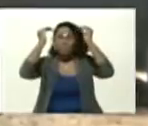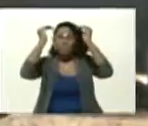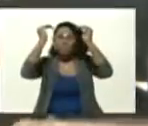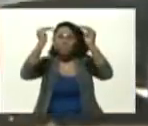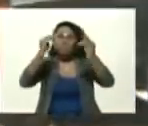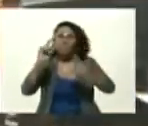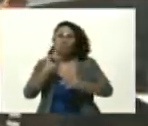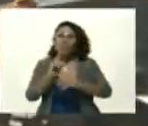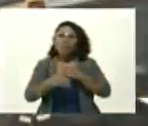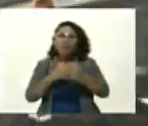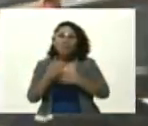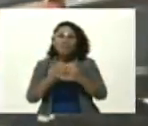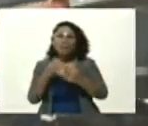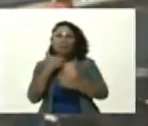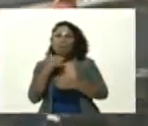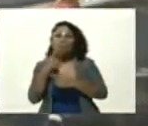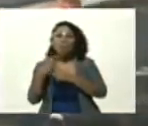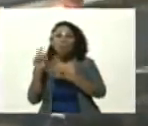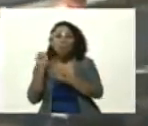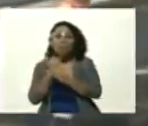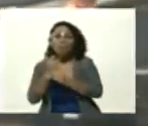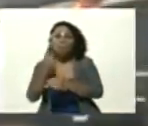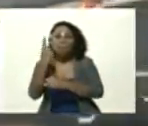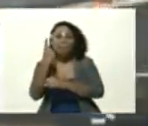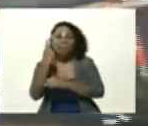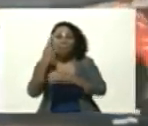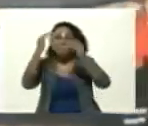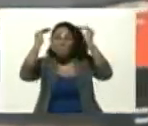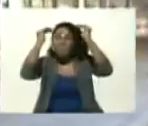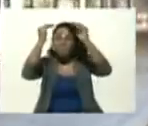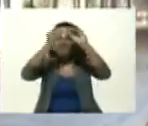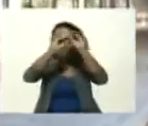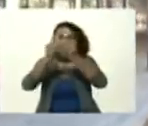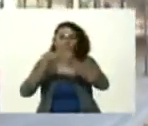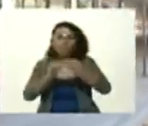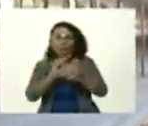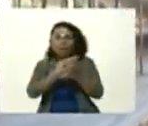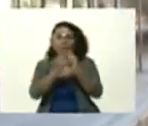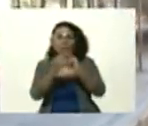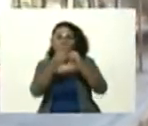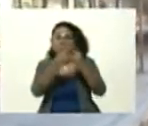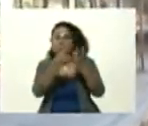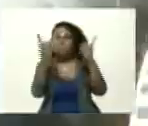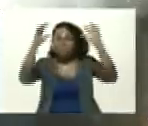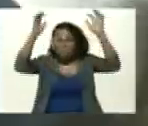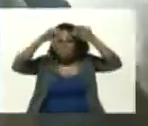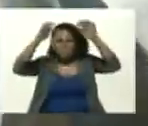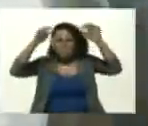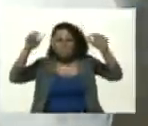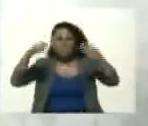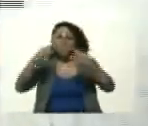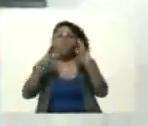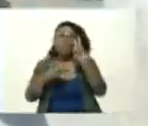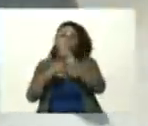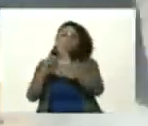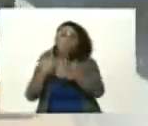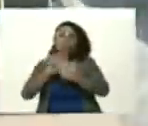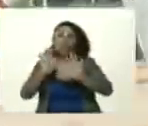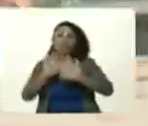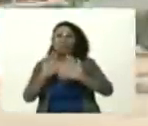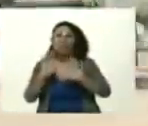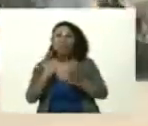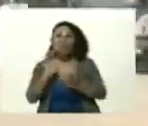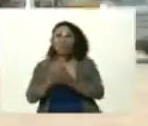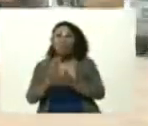No vale la pena hacer ninguna otra obra si no impermeabilizamos más con este cambio climático que nos tiene azotados. Ya hemos visto